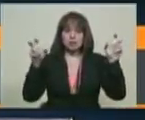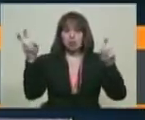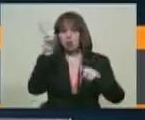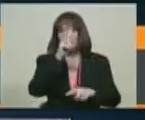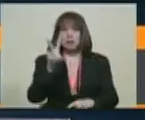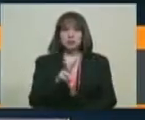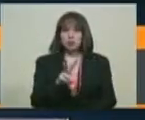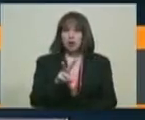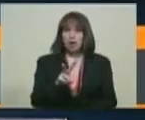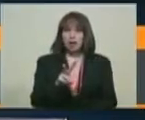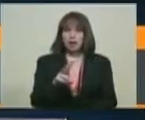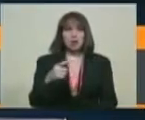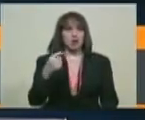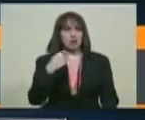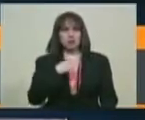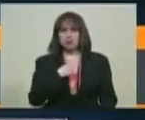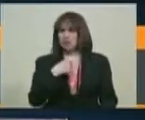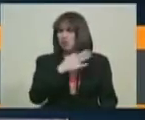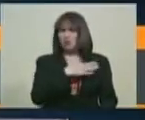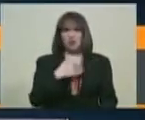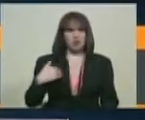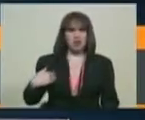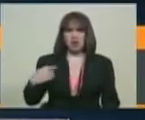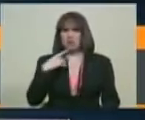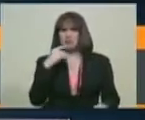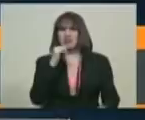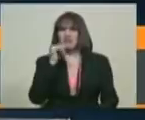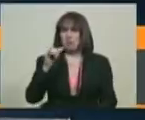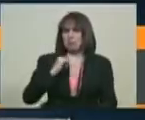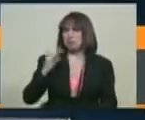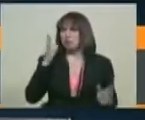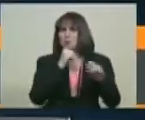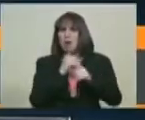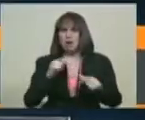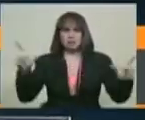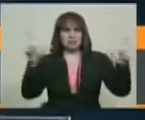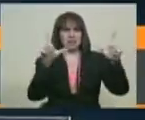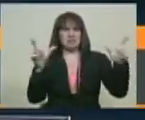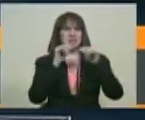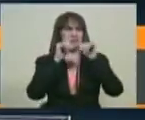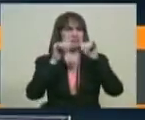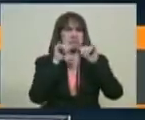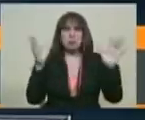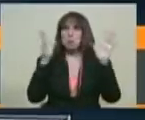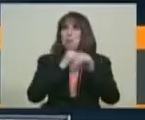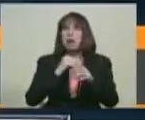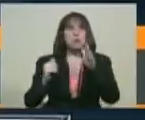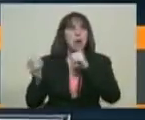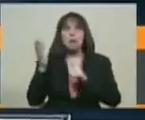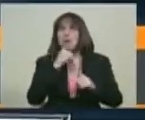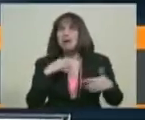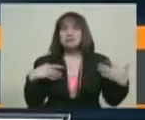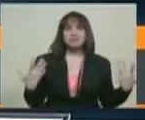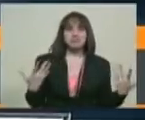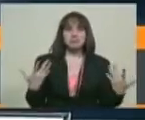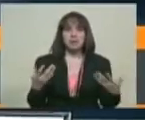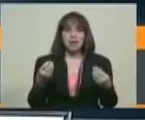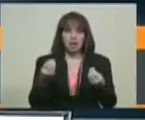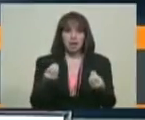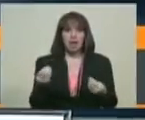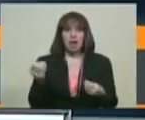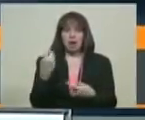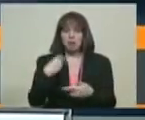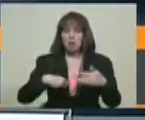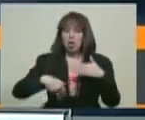Venezuela, yo no quiero ser víctima de desinformación mediática. Y dice así, el próximo